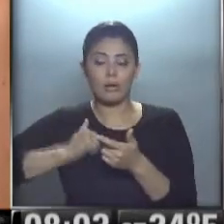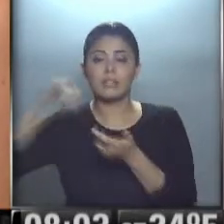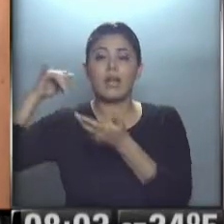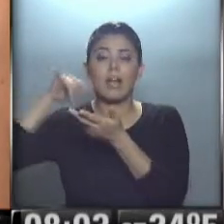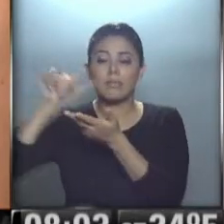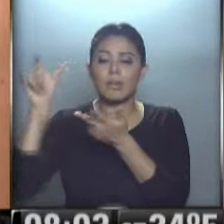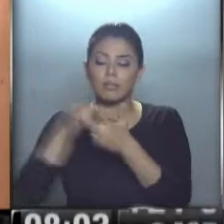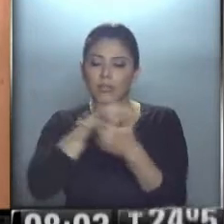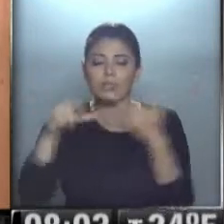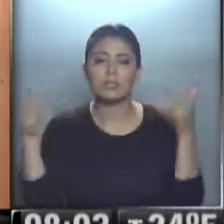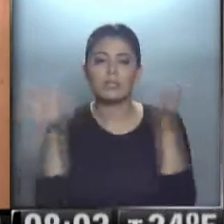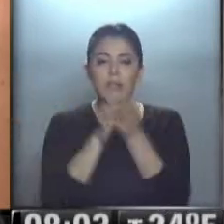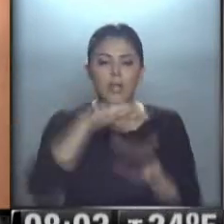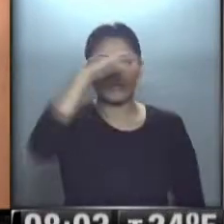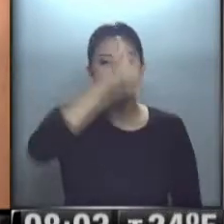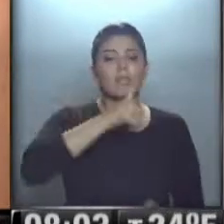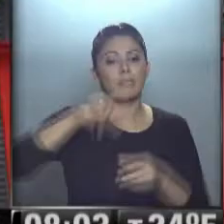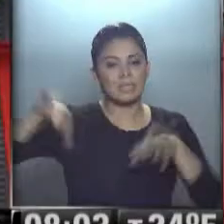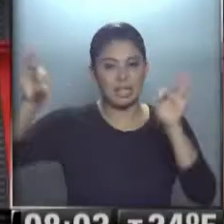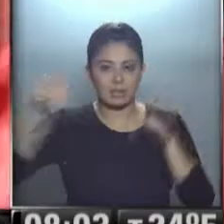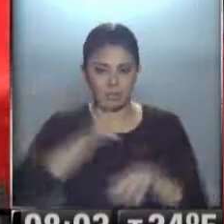están entregando bidones y sachets.